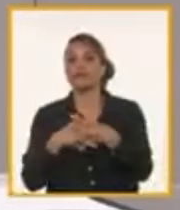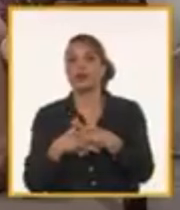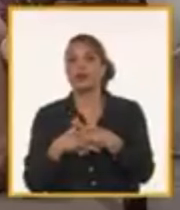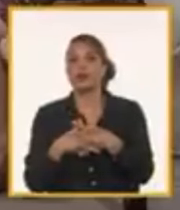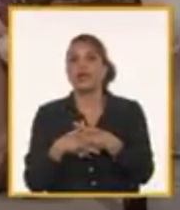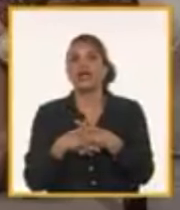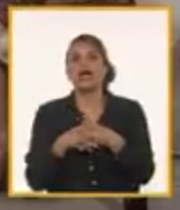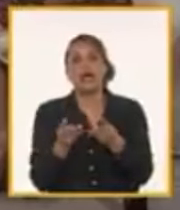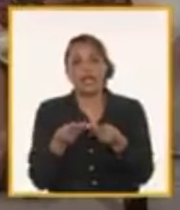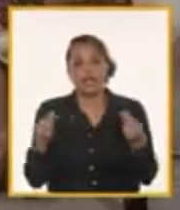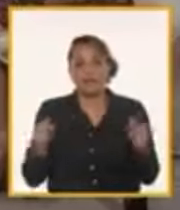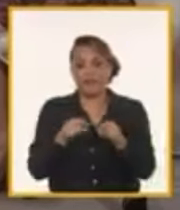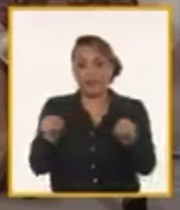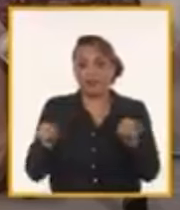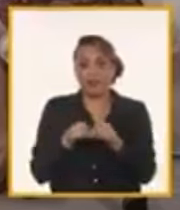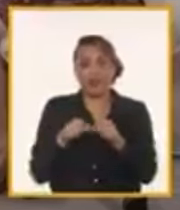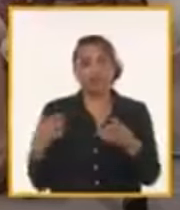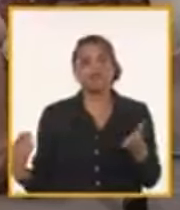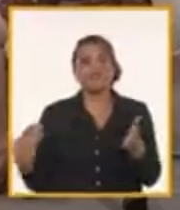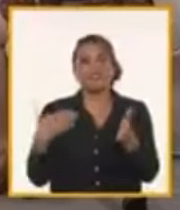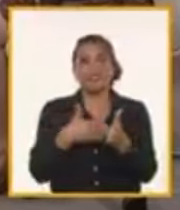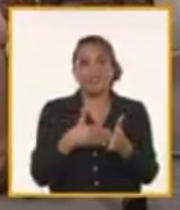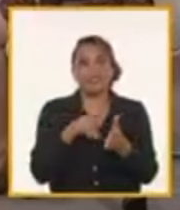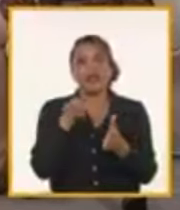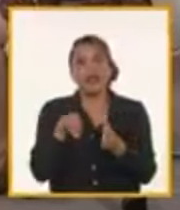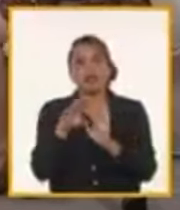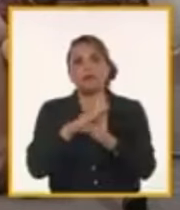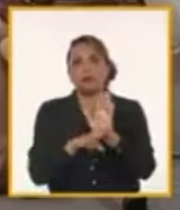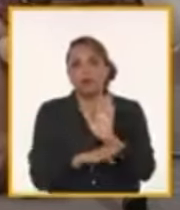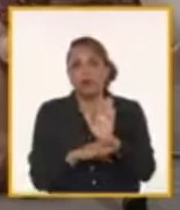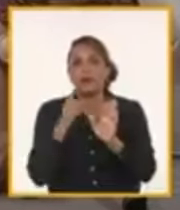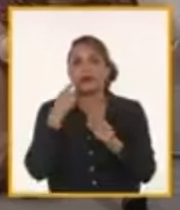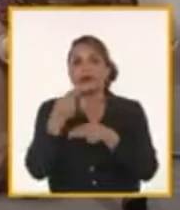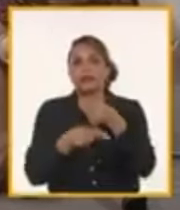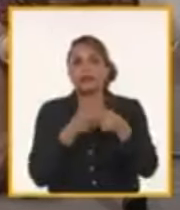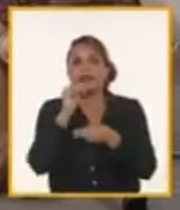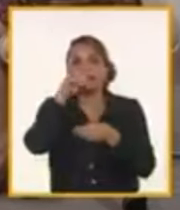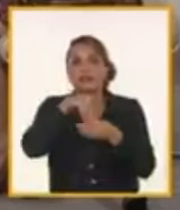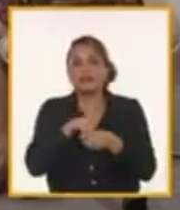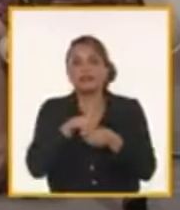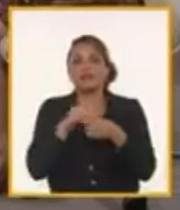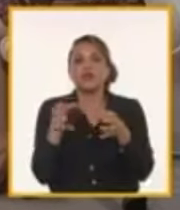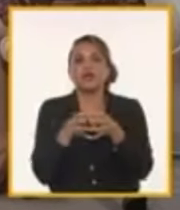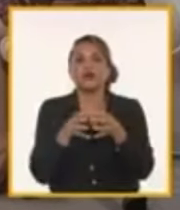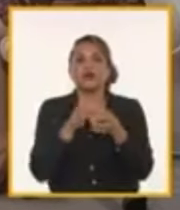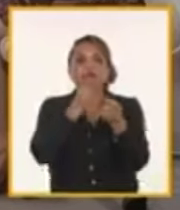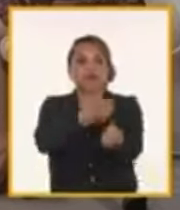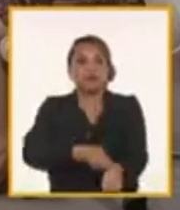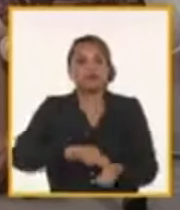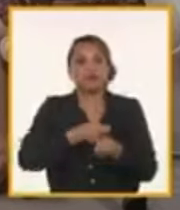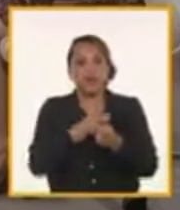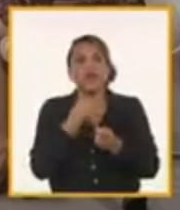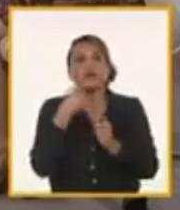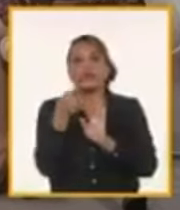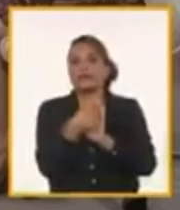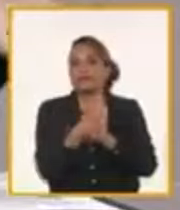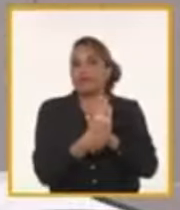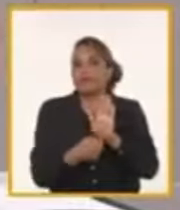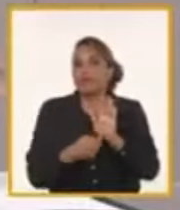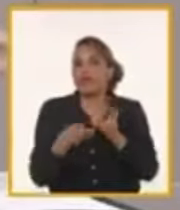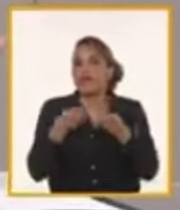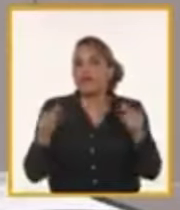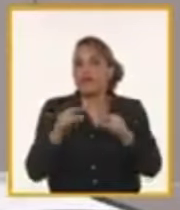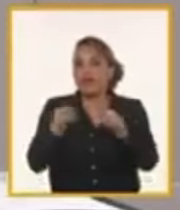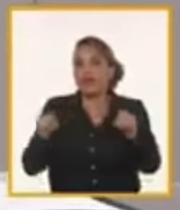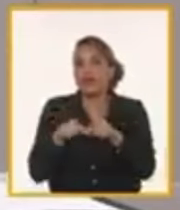grupo a fincas directas hay un programa que se gesta desde la misma delegación de la agricultura que tiene adores para hacer fincas escuelas